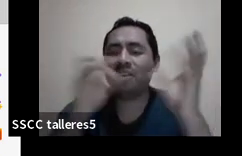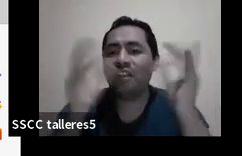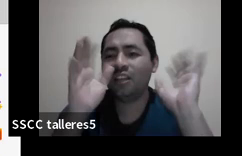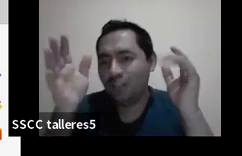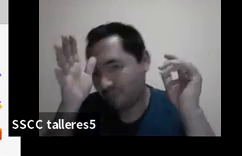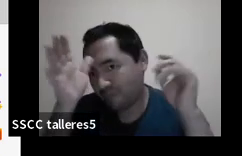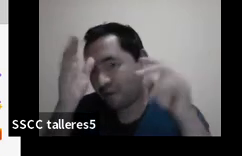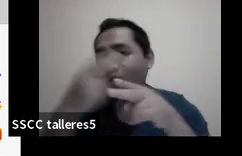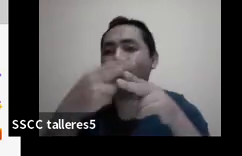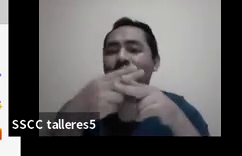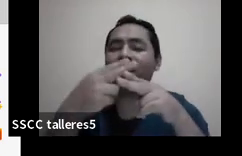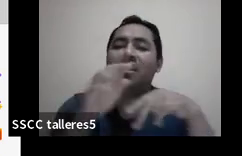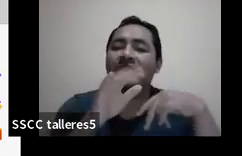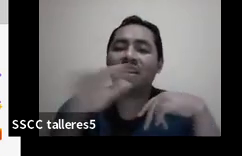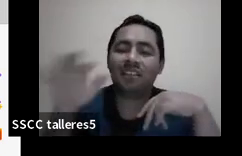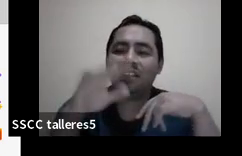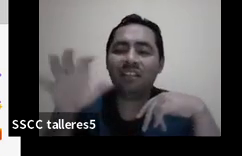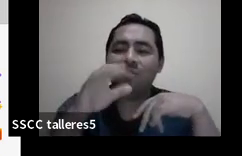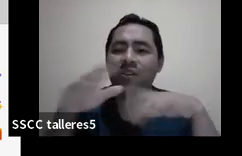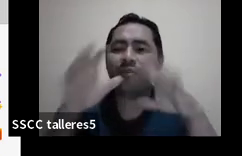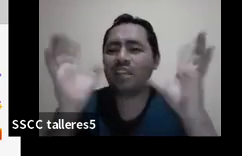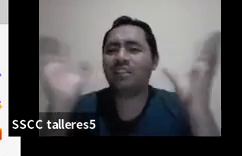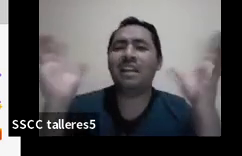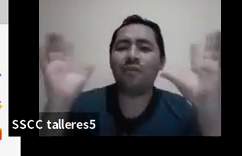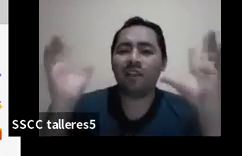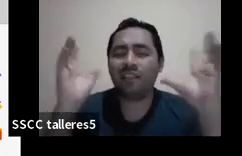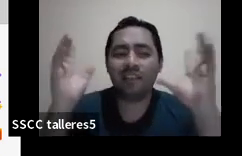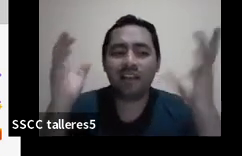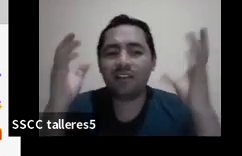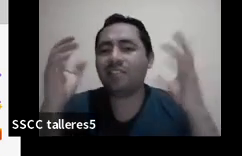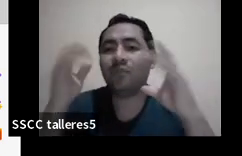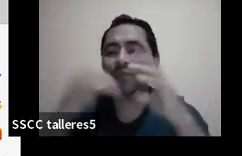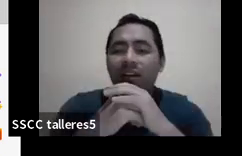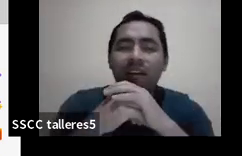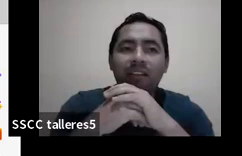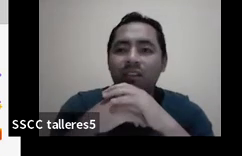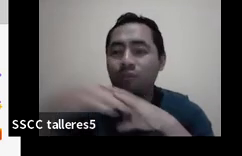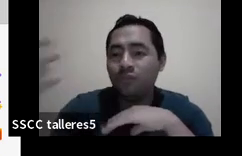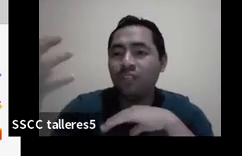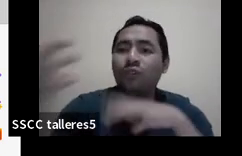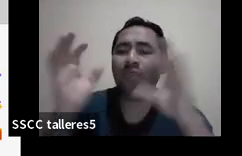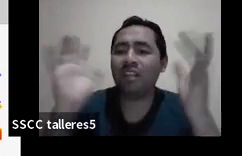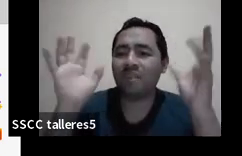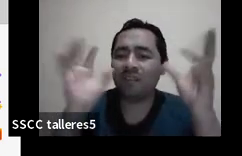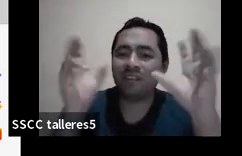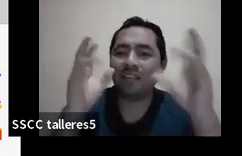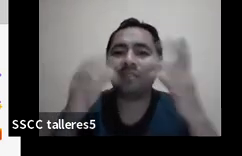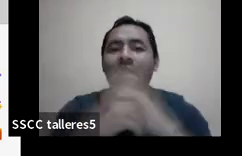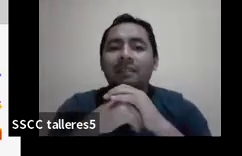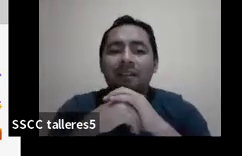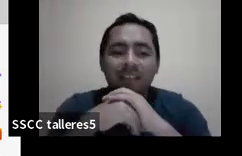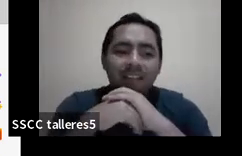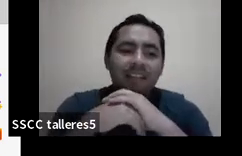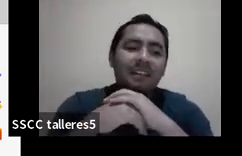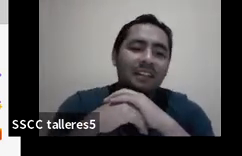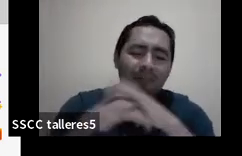yo ya aprendí, papá, nombre, y ya sé deletrear mi nombre, ya sé lengua de señas, ya, y se emocionan. Hacen su TikTok, miren, ya aprendí esto, y